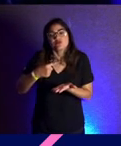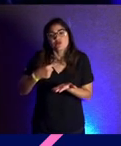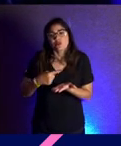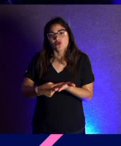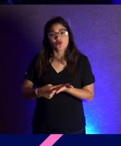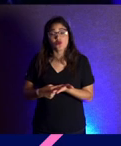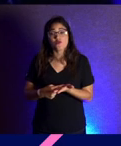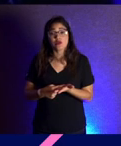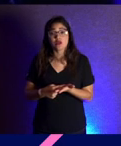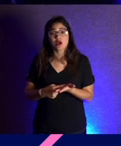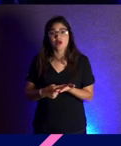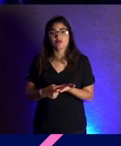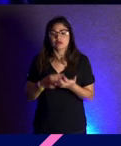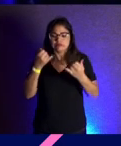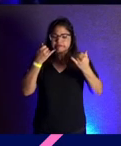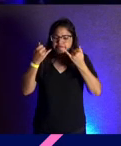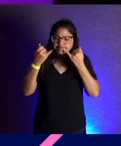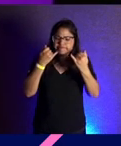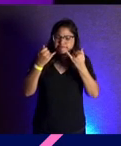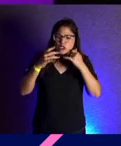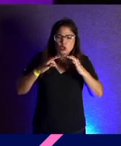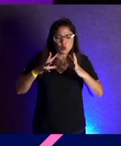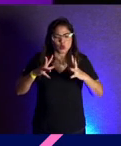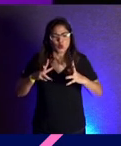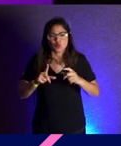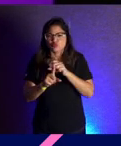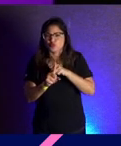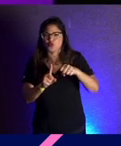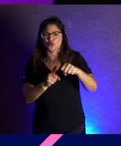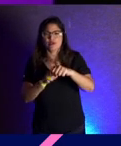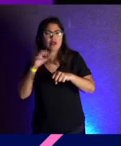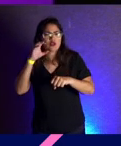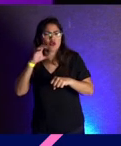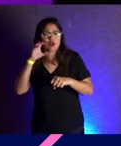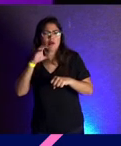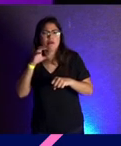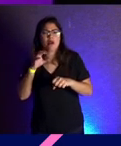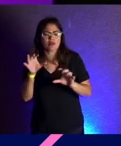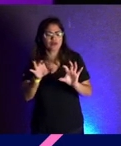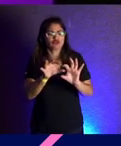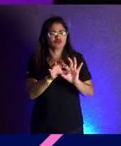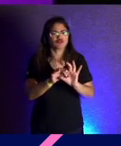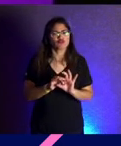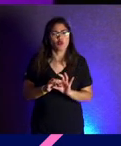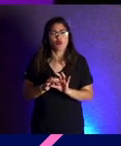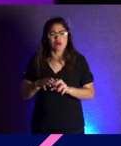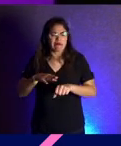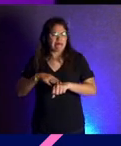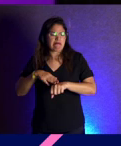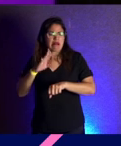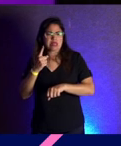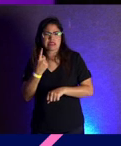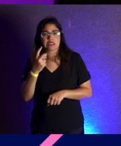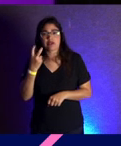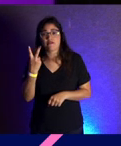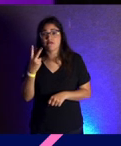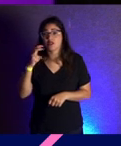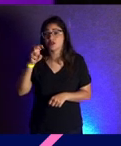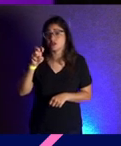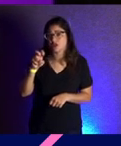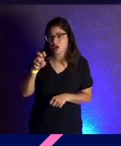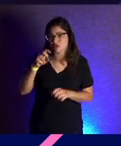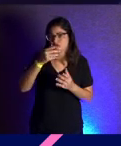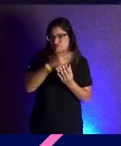Datos de todas partes de la sociedad colombiana, incluyendo más de 125 artículos,